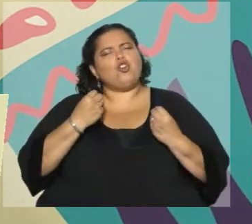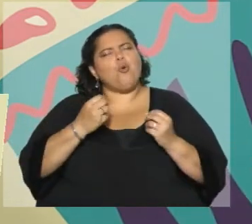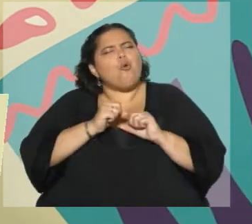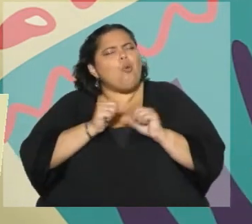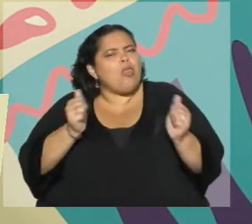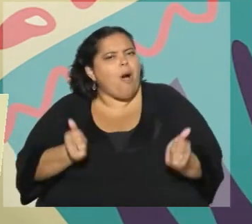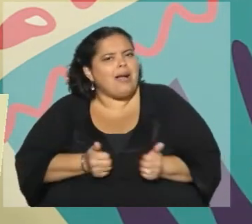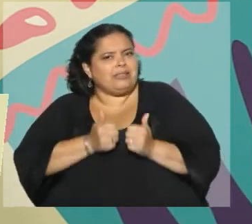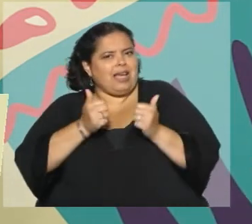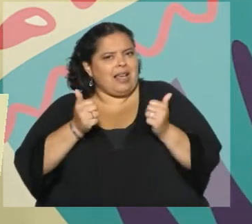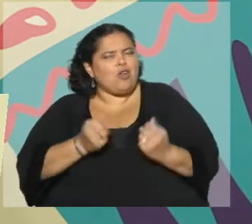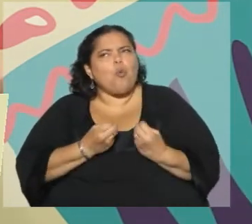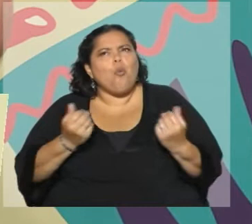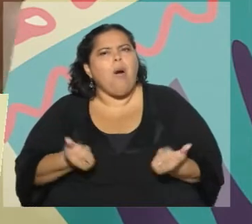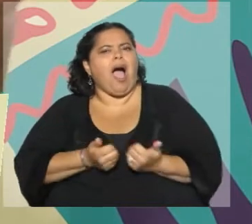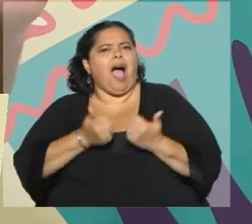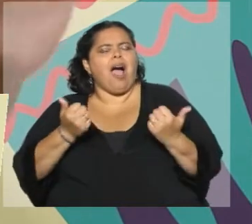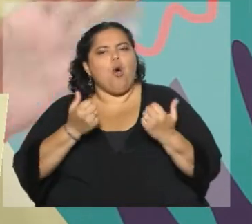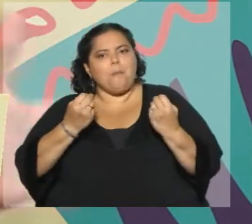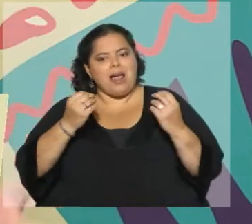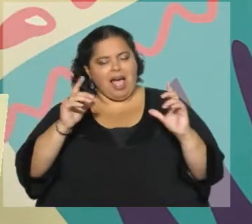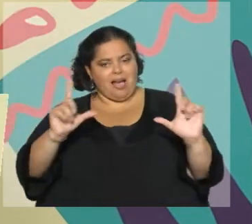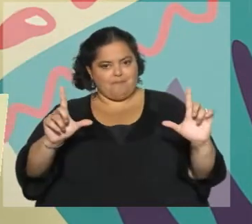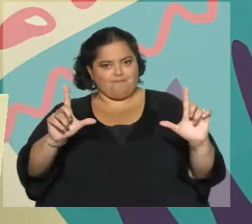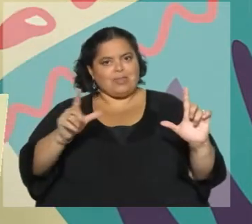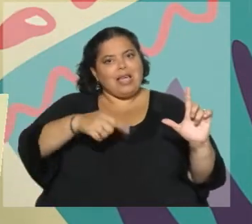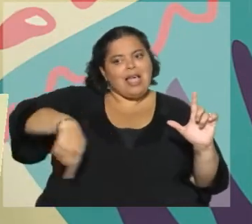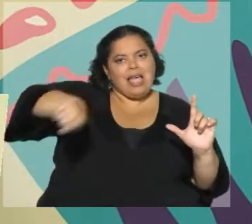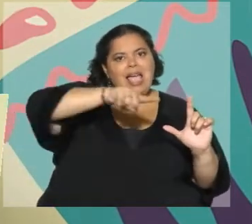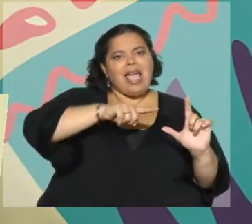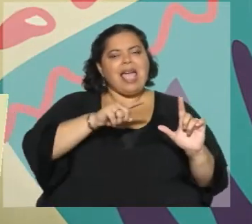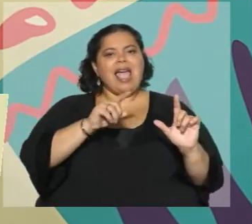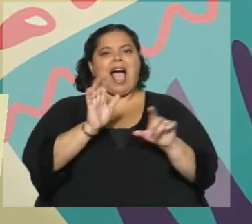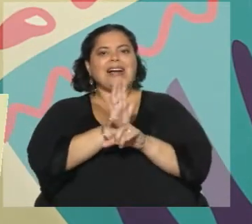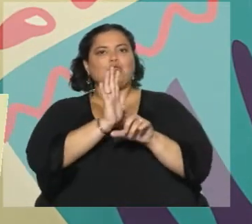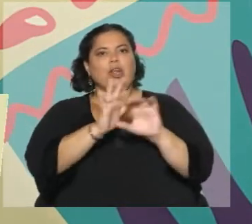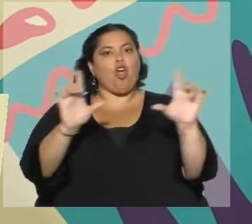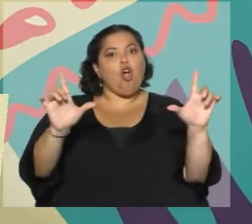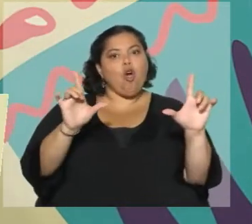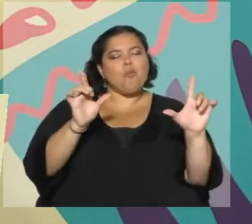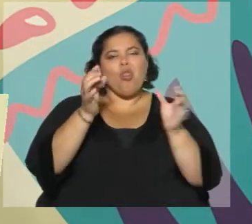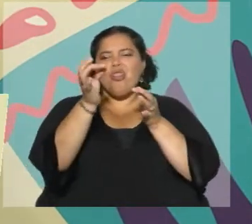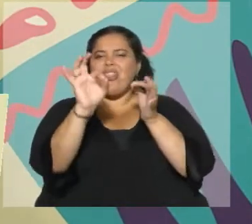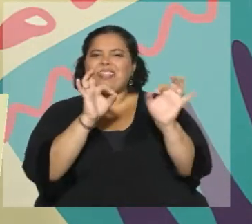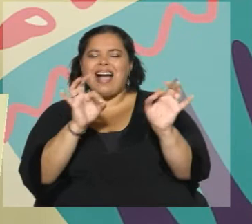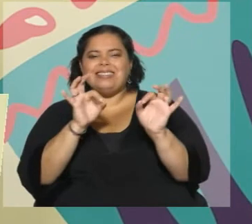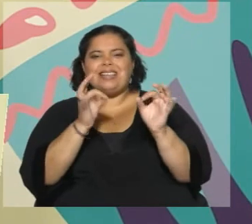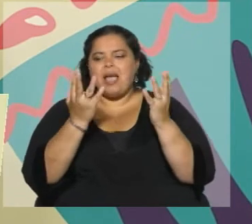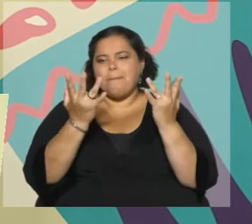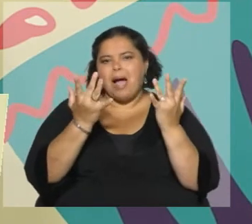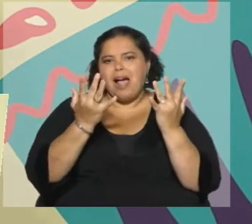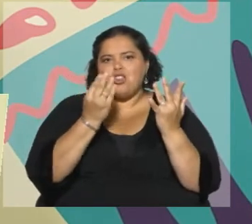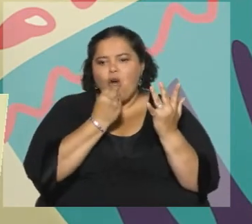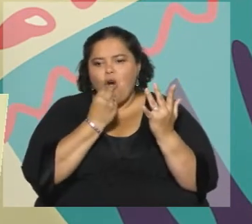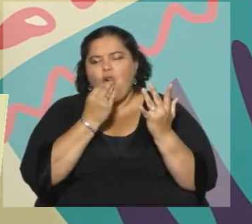hacer una obra donde realmente podamos encuadrar a los actores o sea como como hacemos un plano detalle de una boca de una mano comiendo